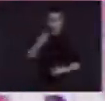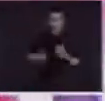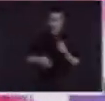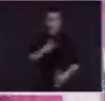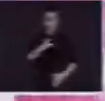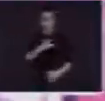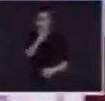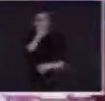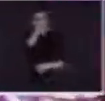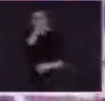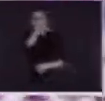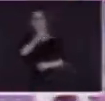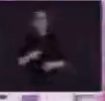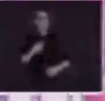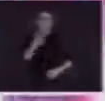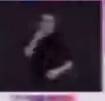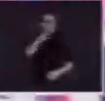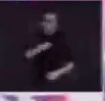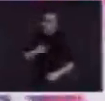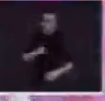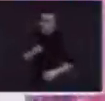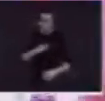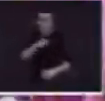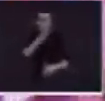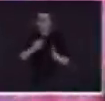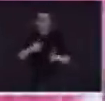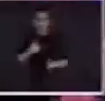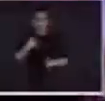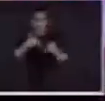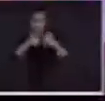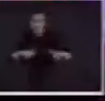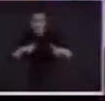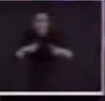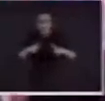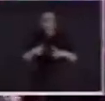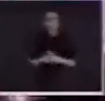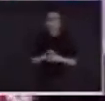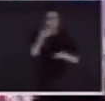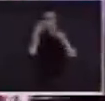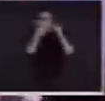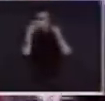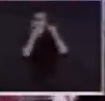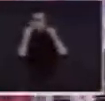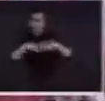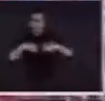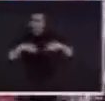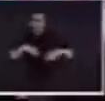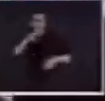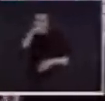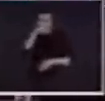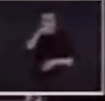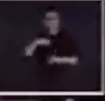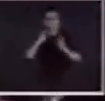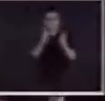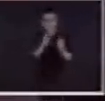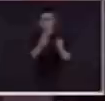corazón siento su laido porque ya va a comenzar la fiesta mi carada mi de gala que má puedo